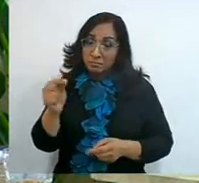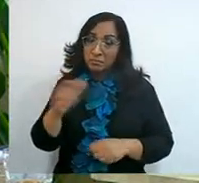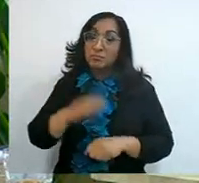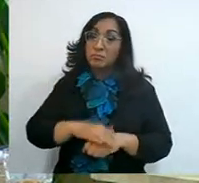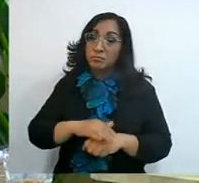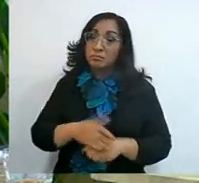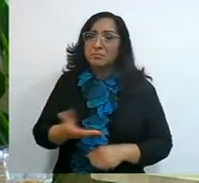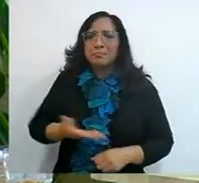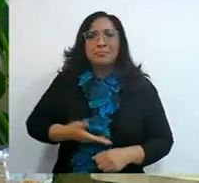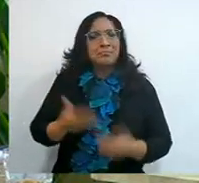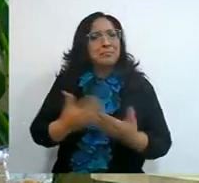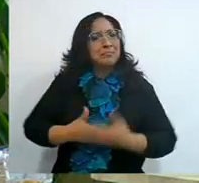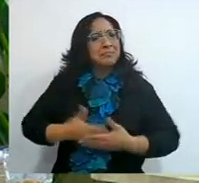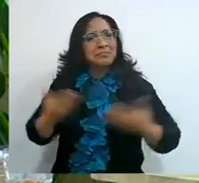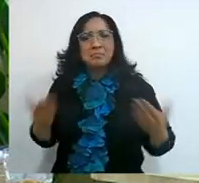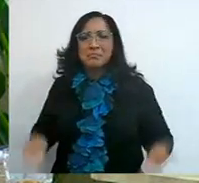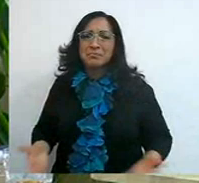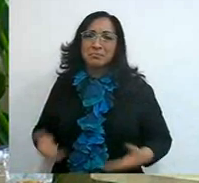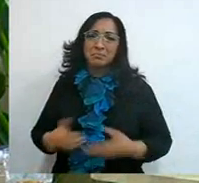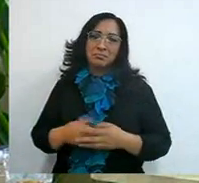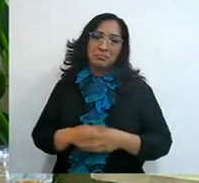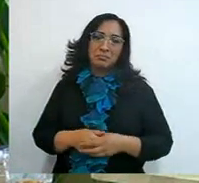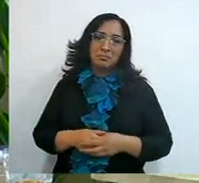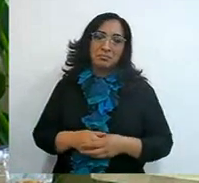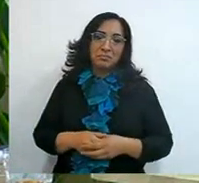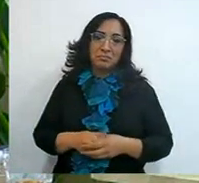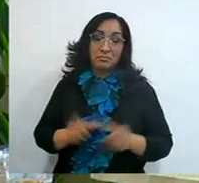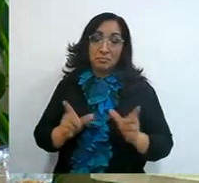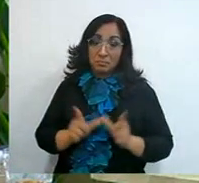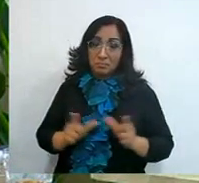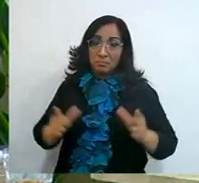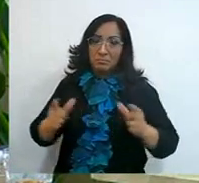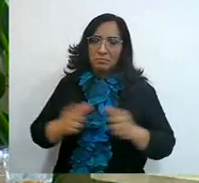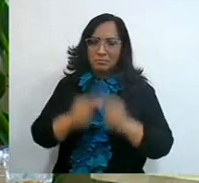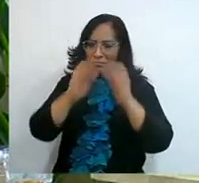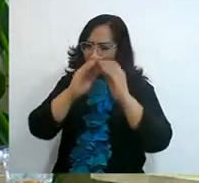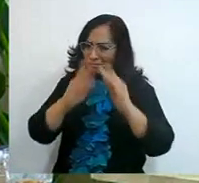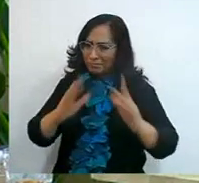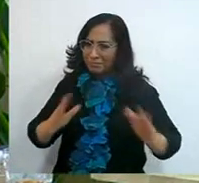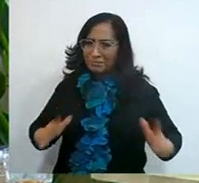sí, pero pocos. El grupo se disolvió,